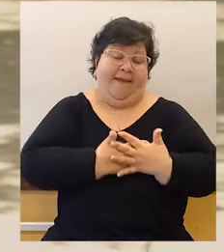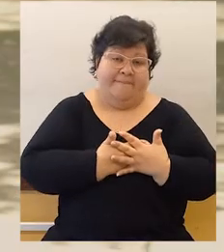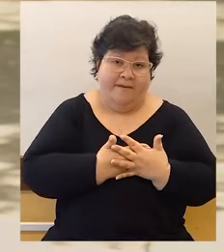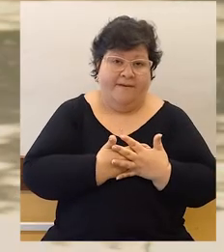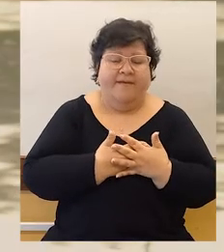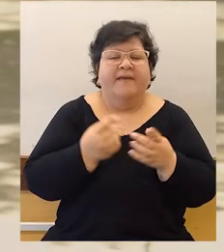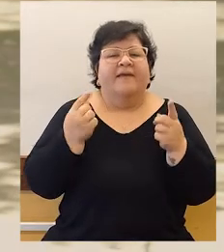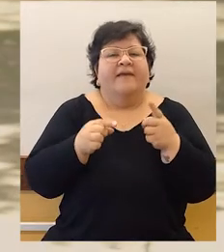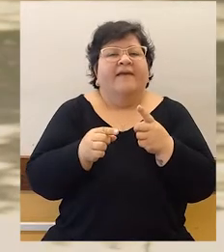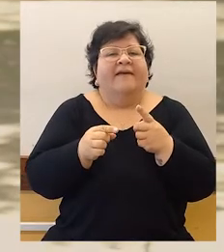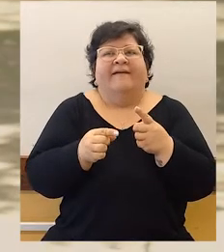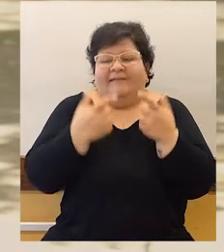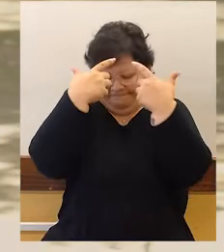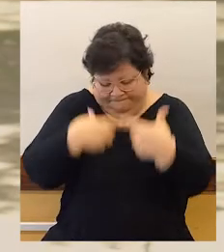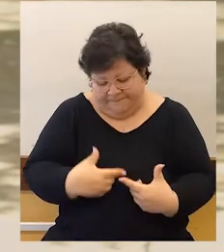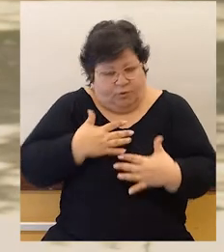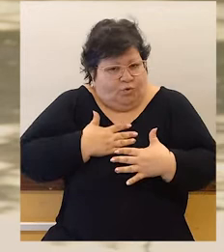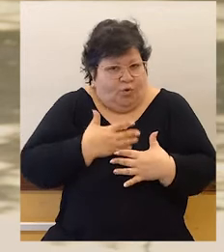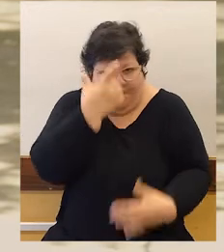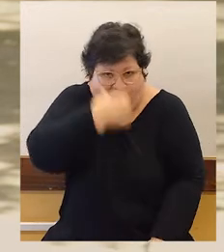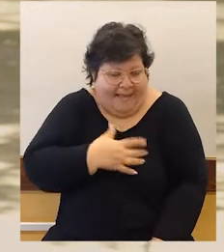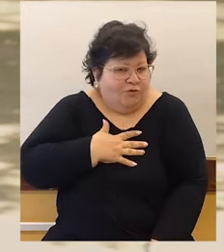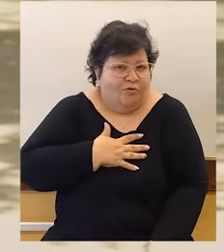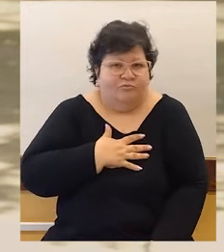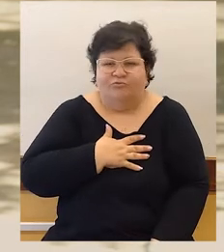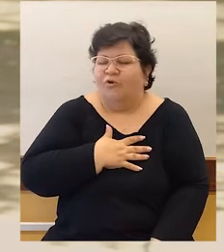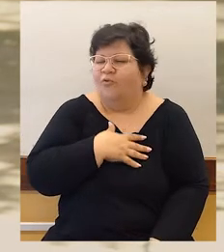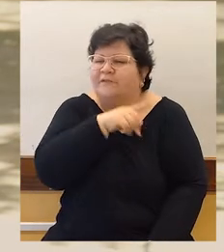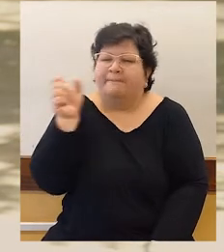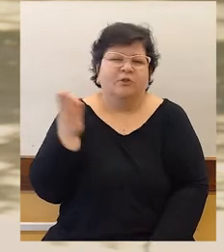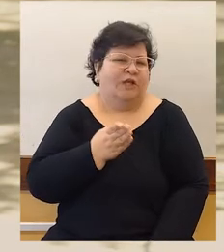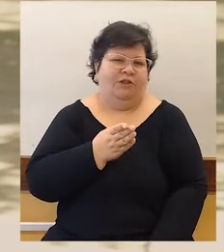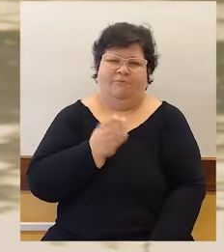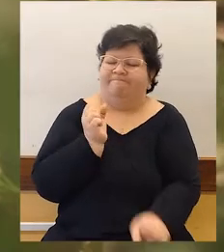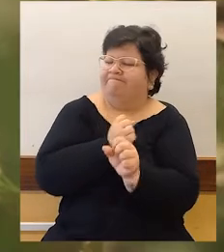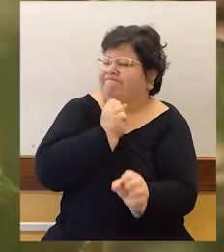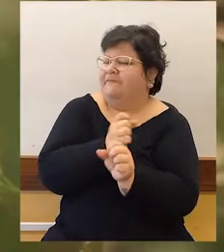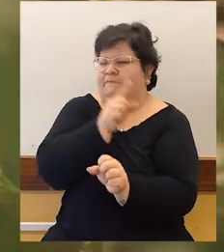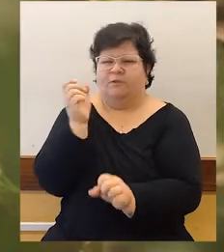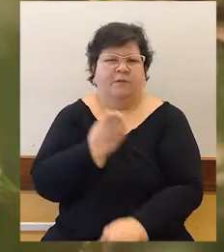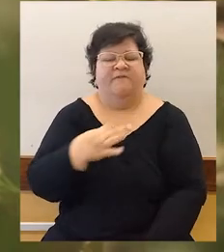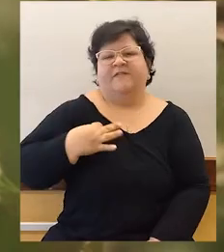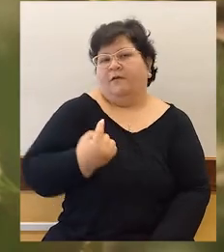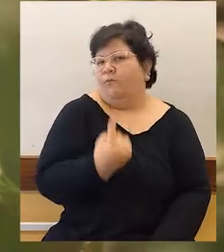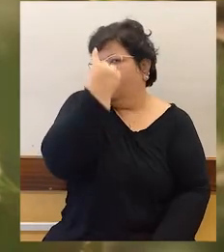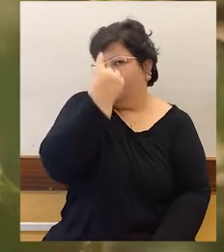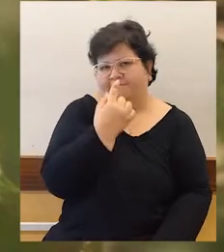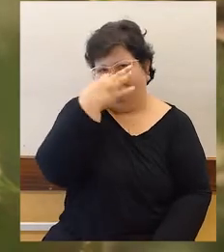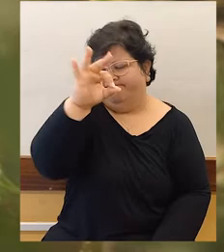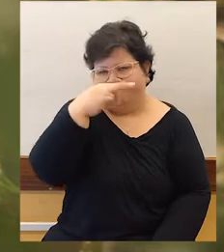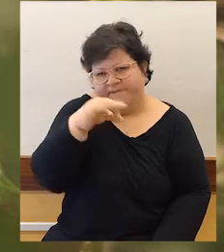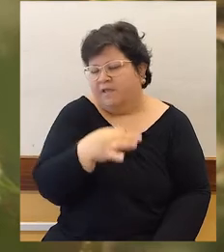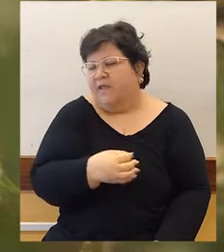Uno tiene que, o sea, en mi caso yo siempre hago todo lo que hago, lo hago al 100% porque en realidad la vida es una y